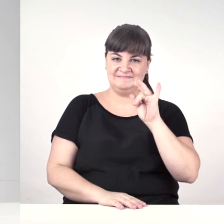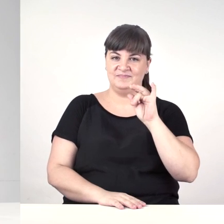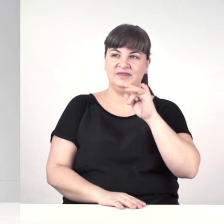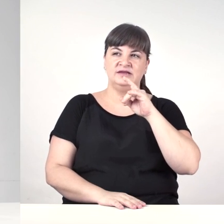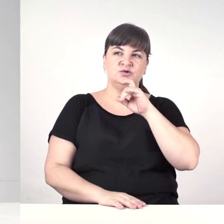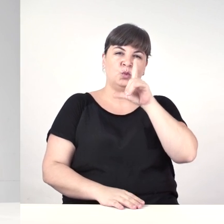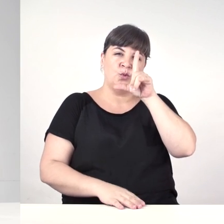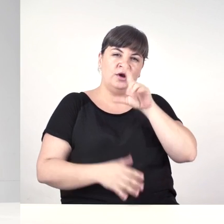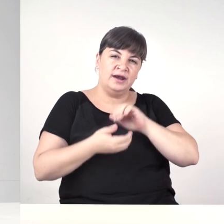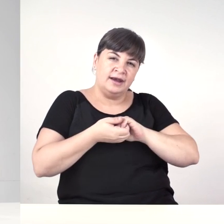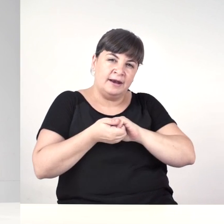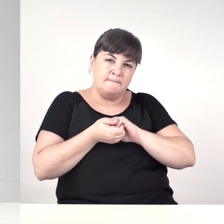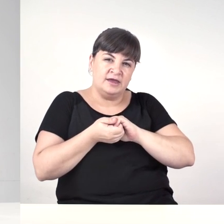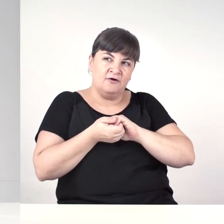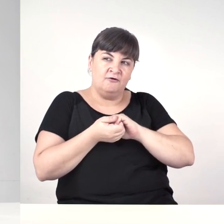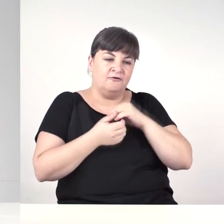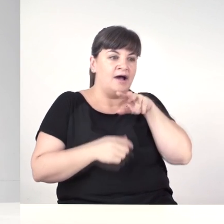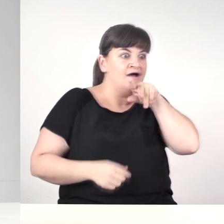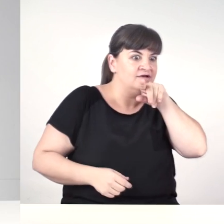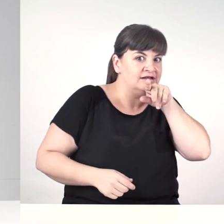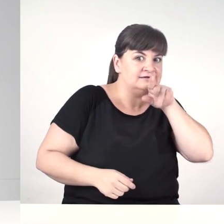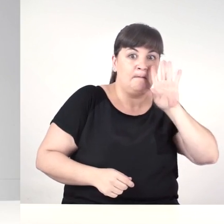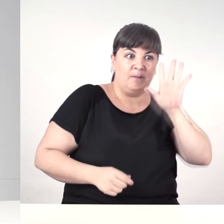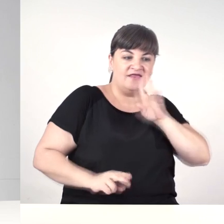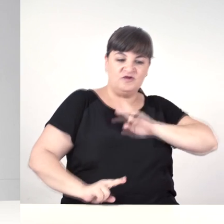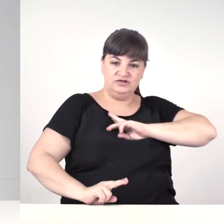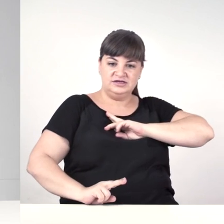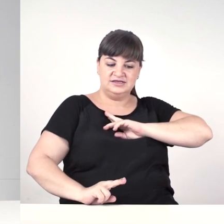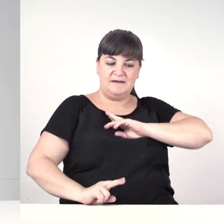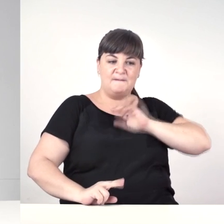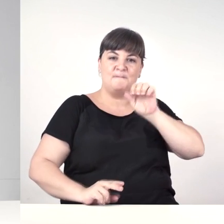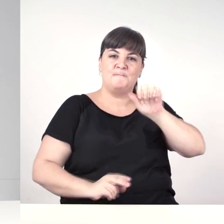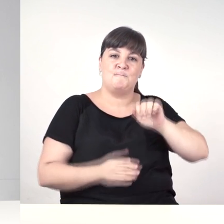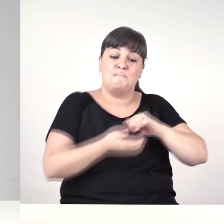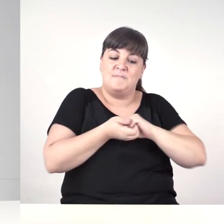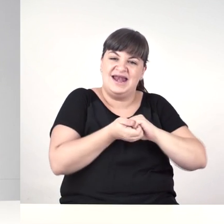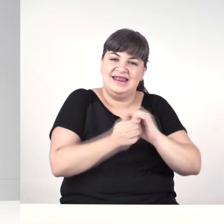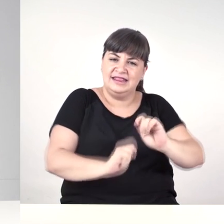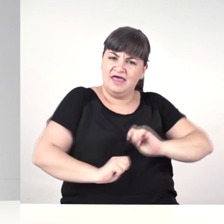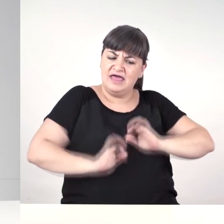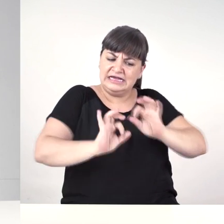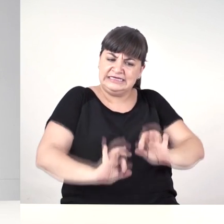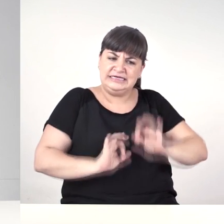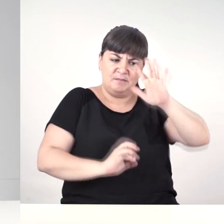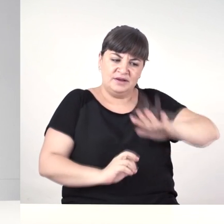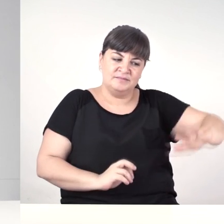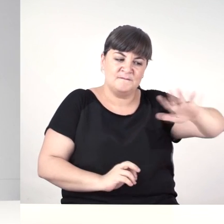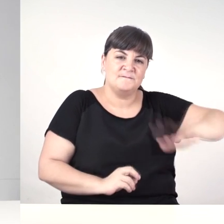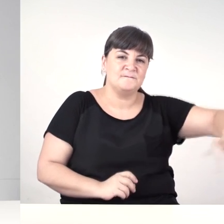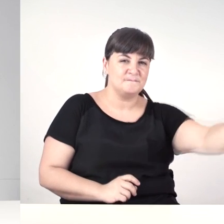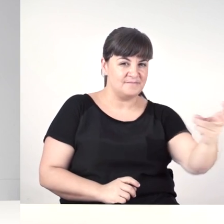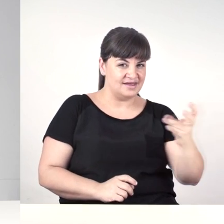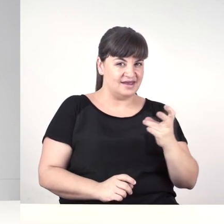amigo. Y a veces le hablas y hasta te contesta. Nos dan la manita, están siempre que los